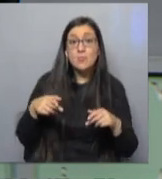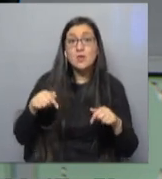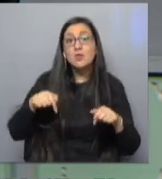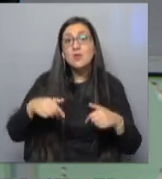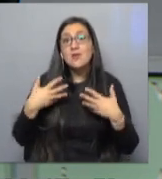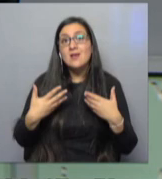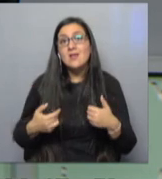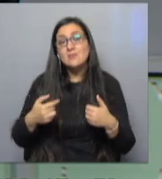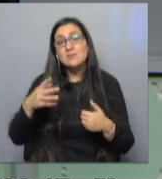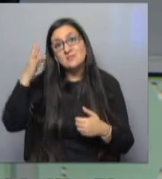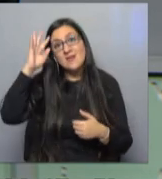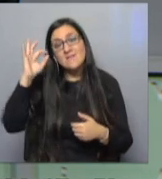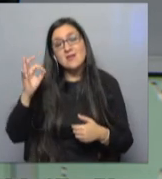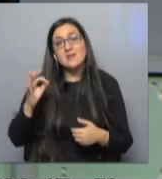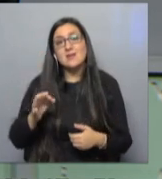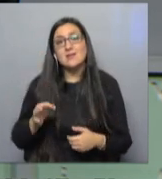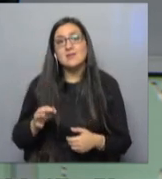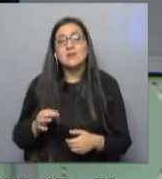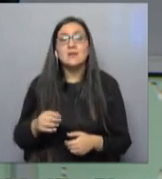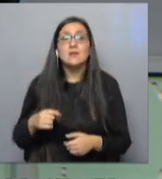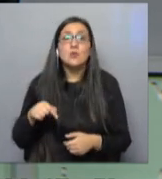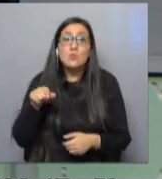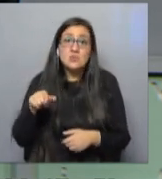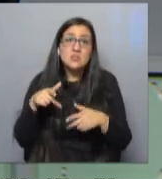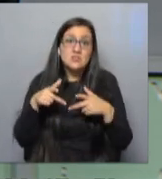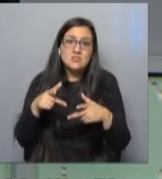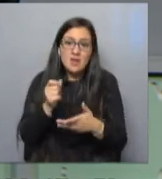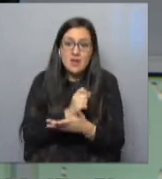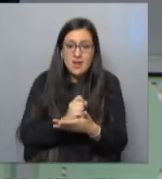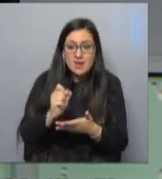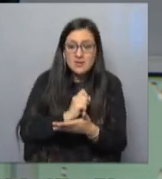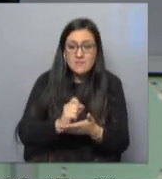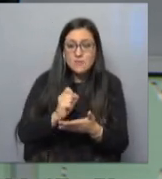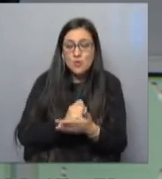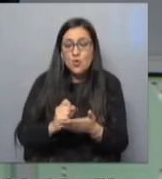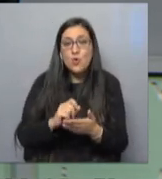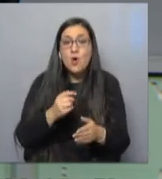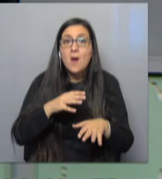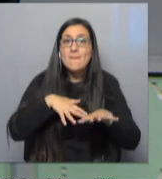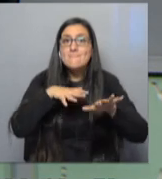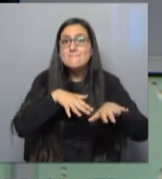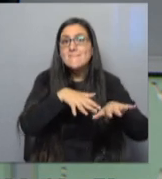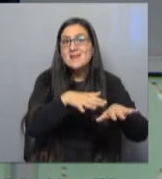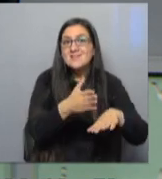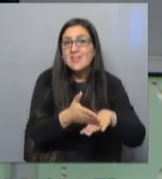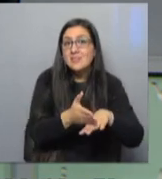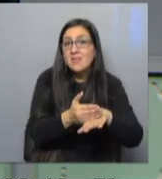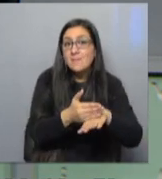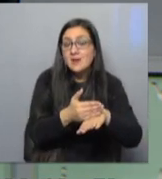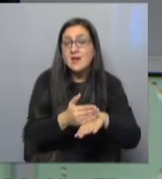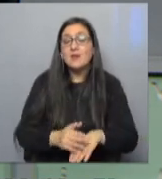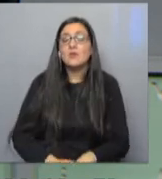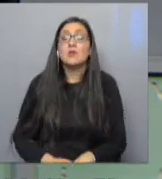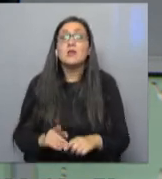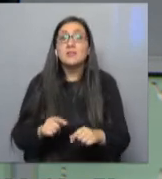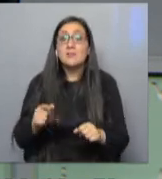la vigencia que ya tiene como ella del mismo decía también escribió en marcha temprano el ganón temprano también el premio de casa de las